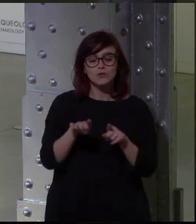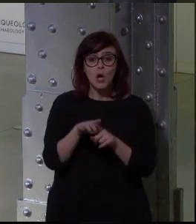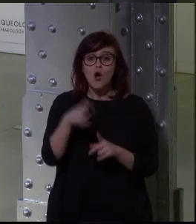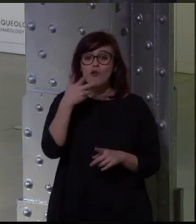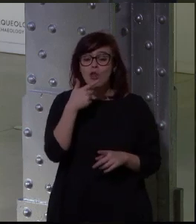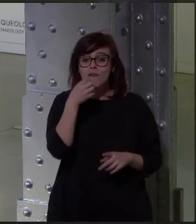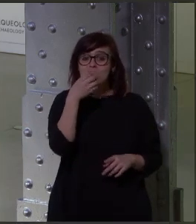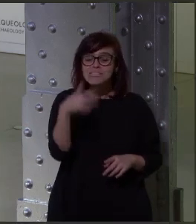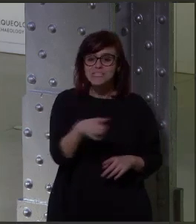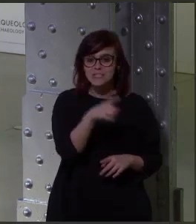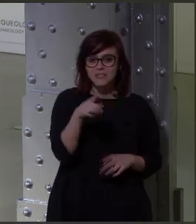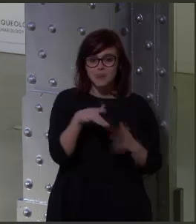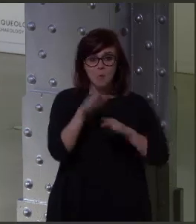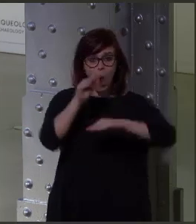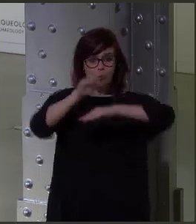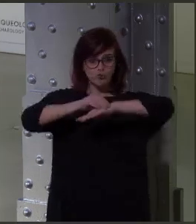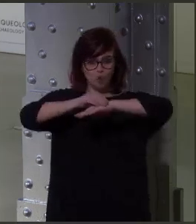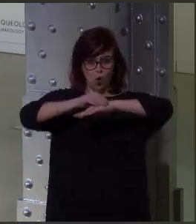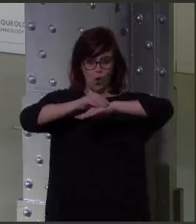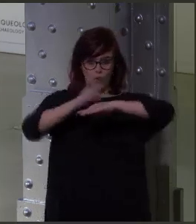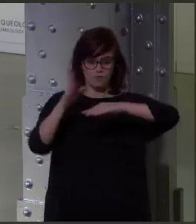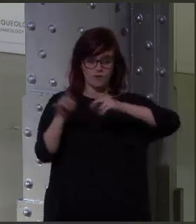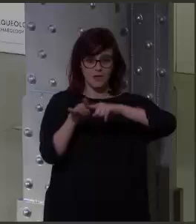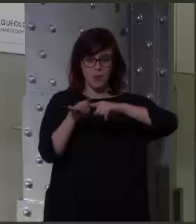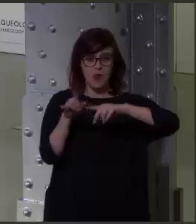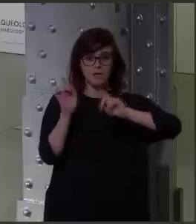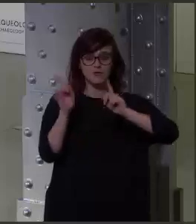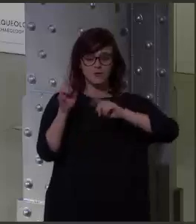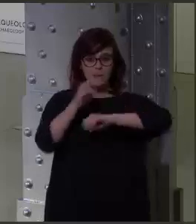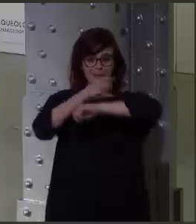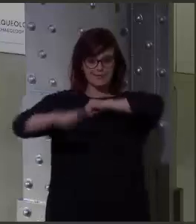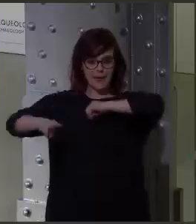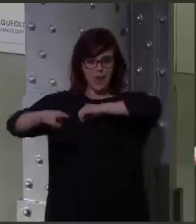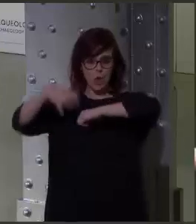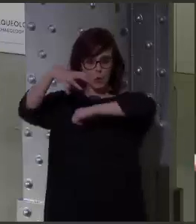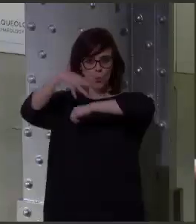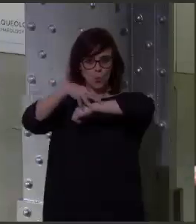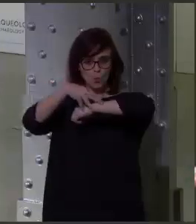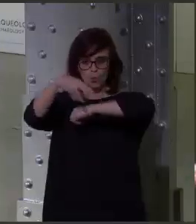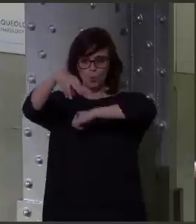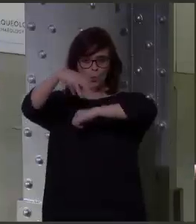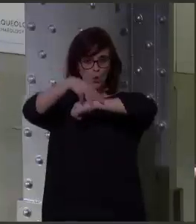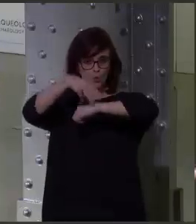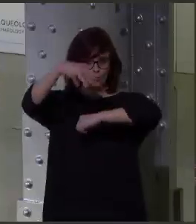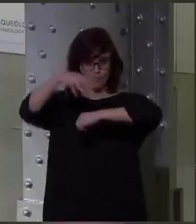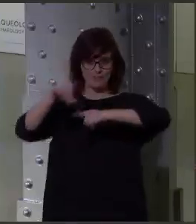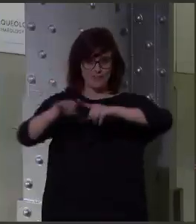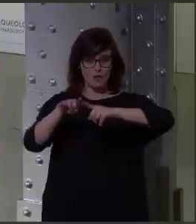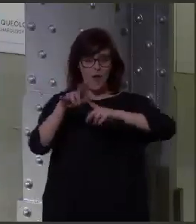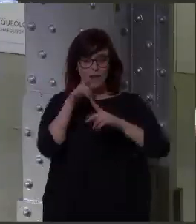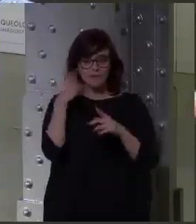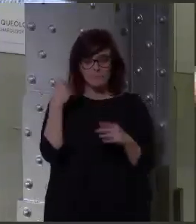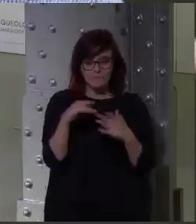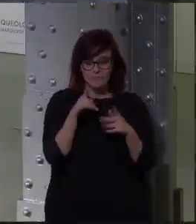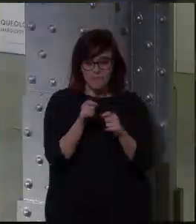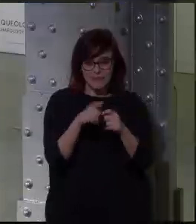mundo sabrá, es un molusco endémico, es decir, solo vive en el mar Mediterráneo. Es el molusco más grande